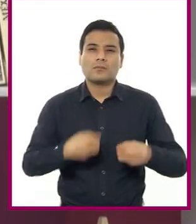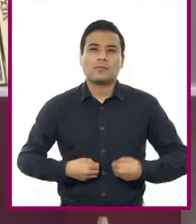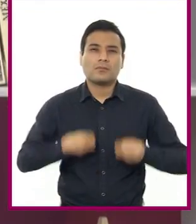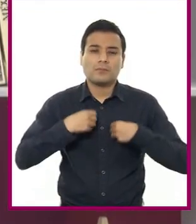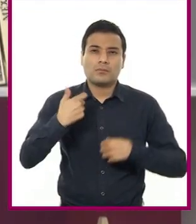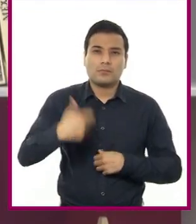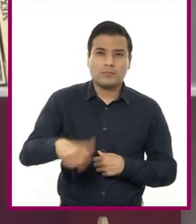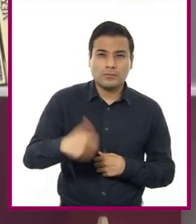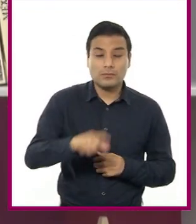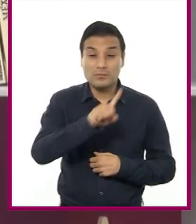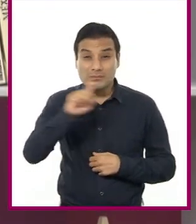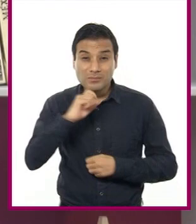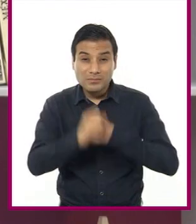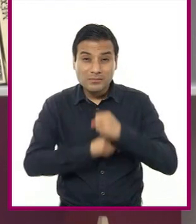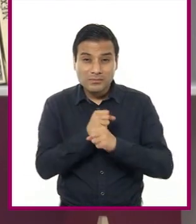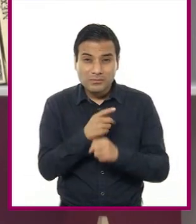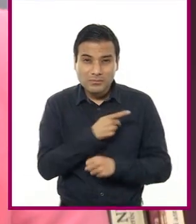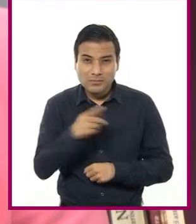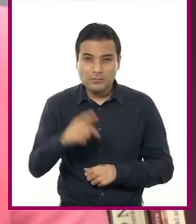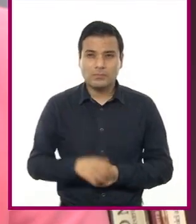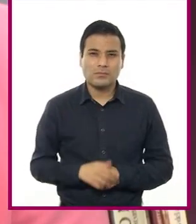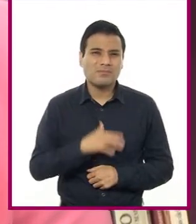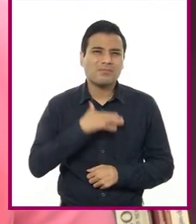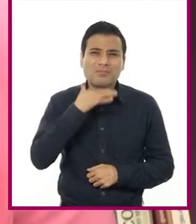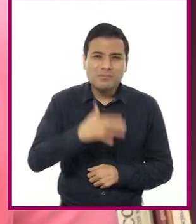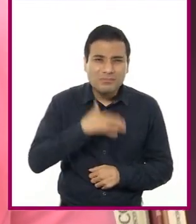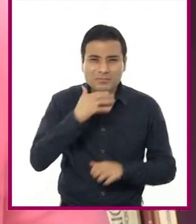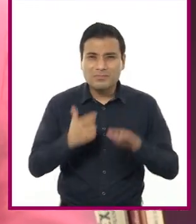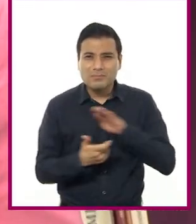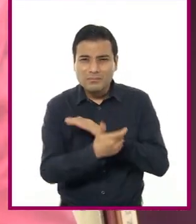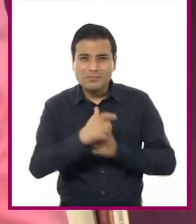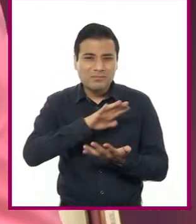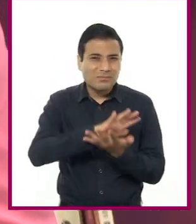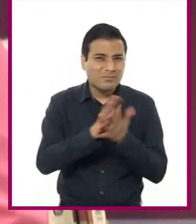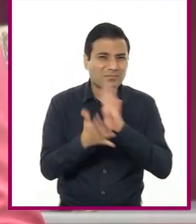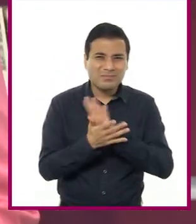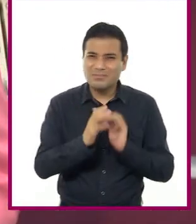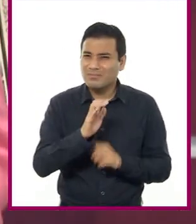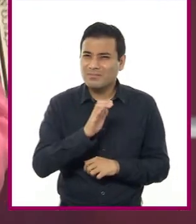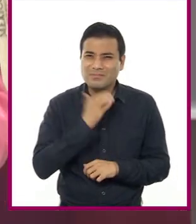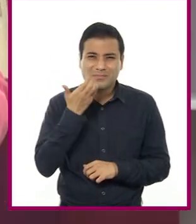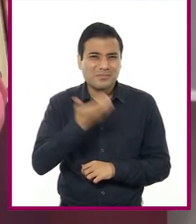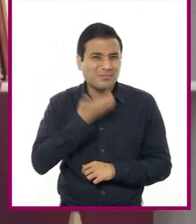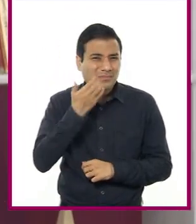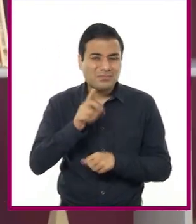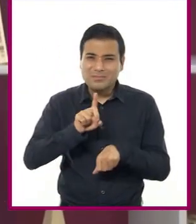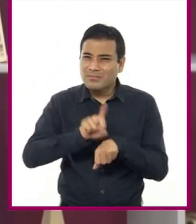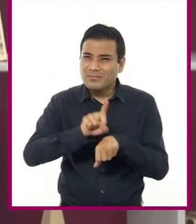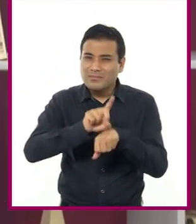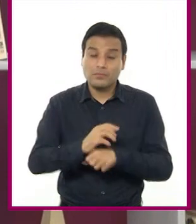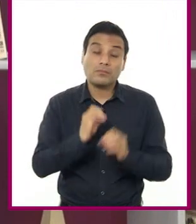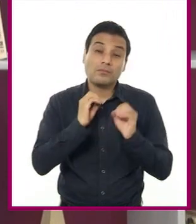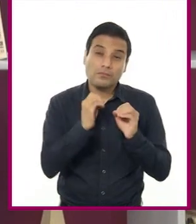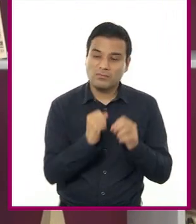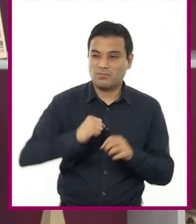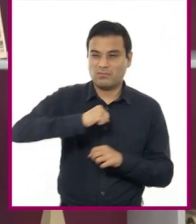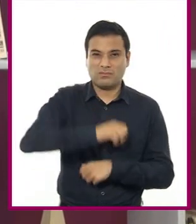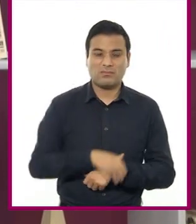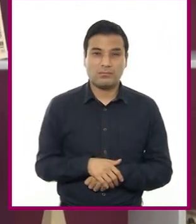años pobres. Hablamos de corrupción, cohecho o influyentismo. Una autoridad no